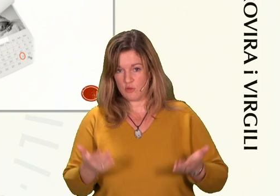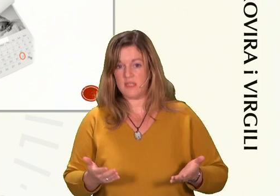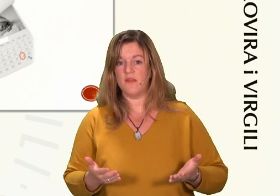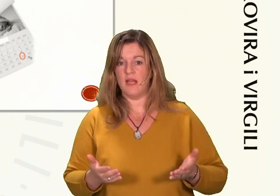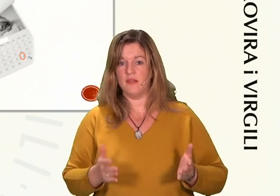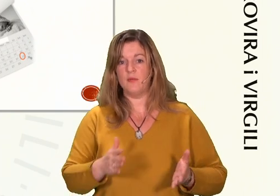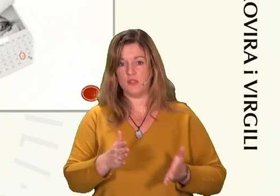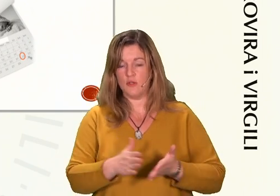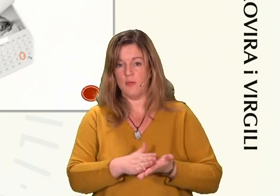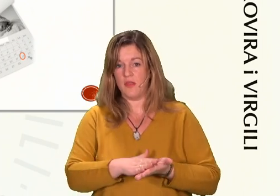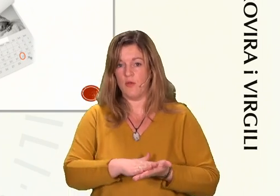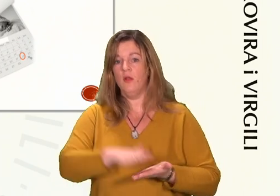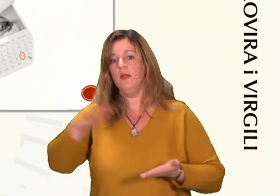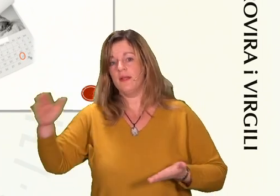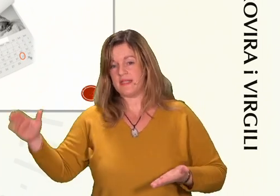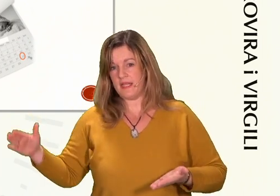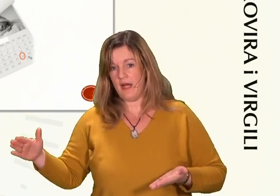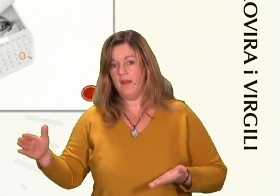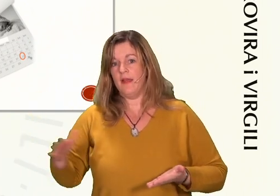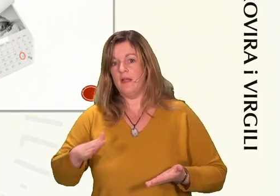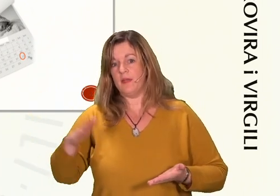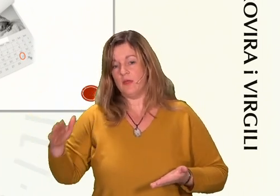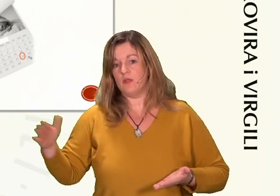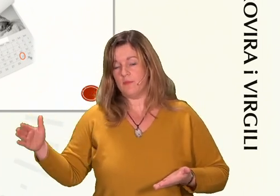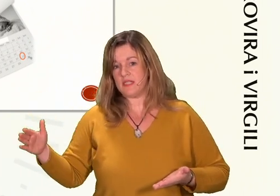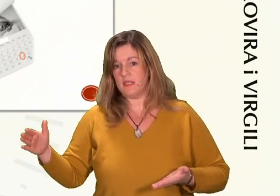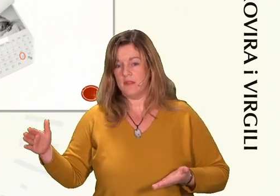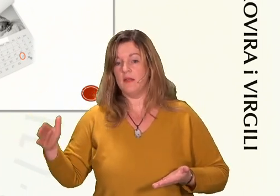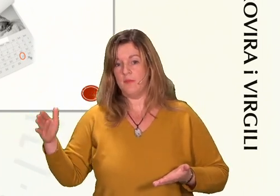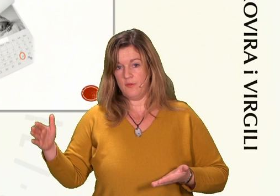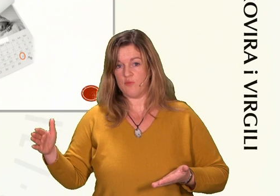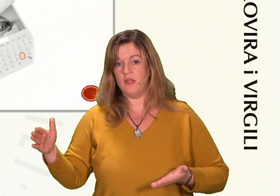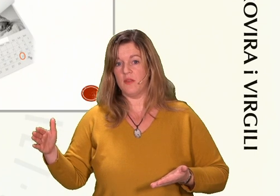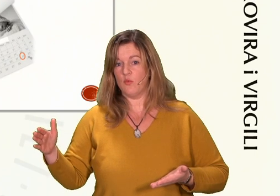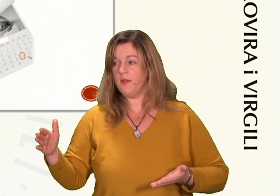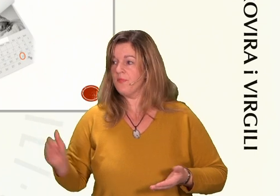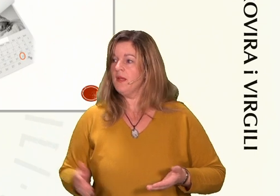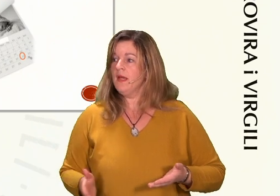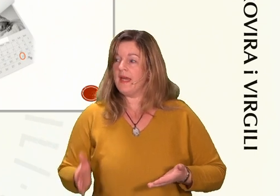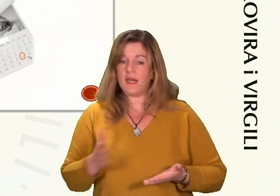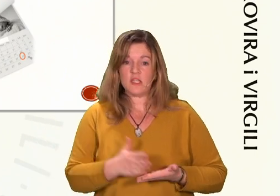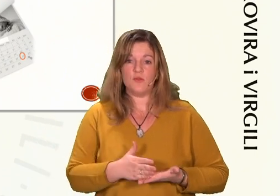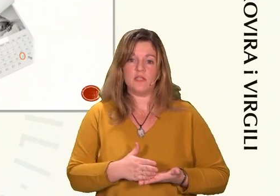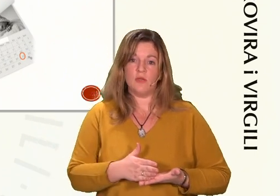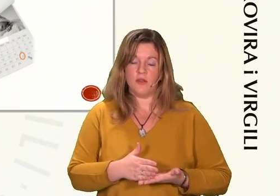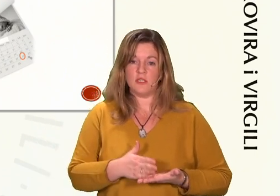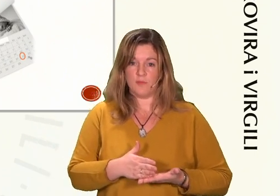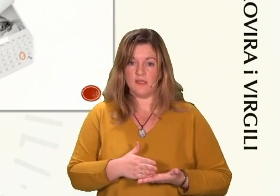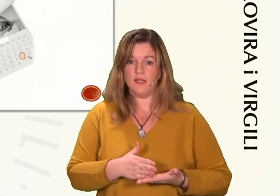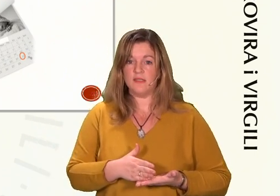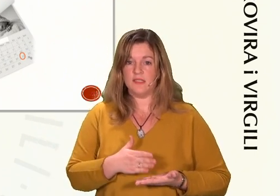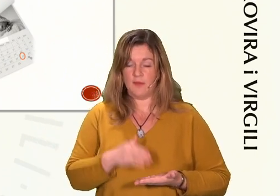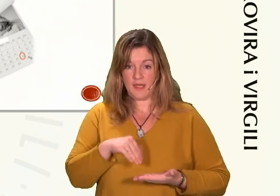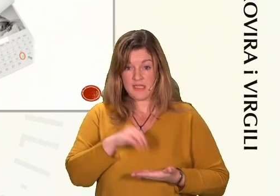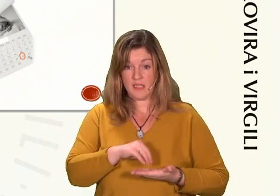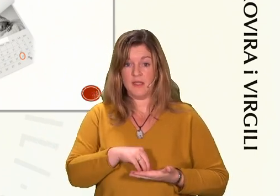os diremos más adelante, pero sí que os avanzo que será en el primer cuatrimestre del 2019, el resto de simulaciones